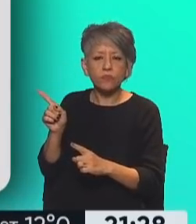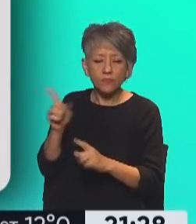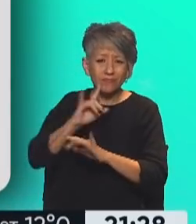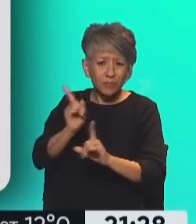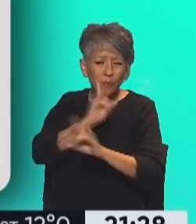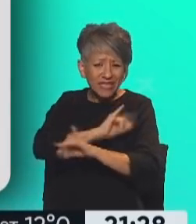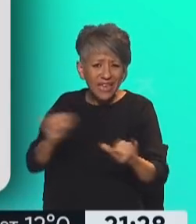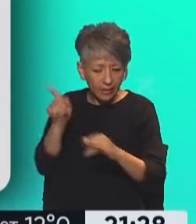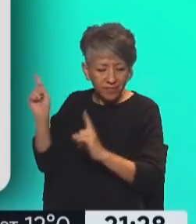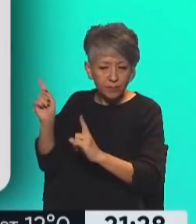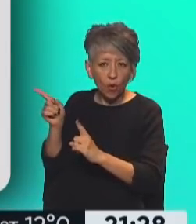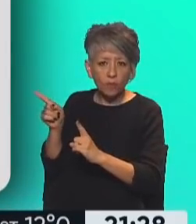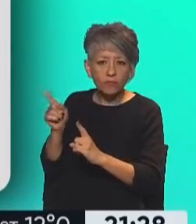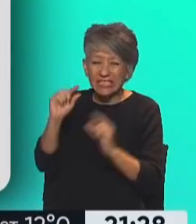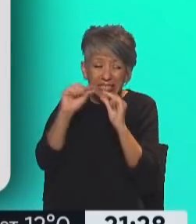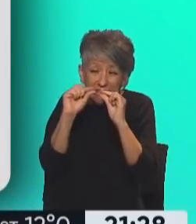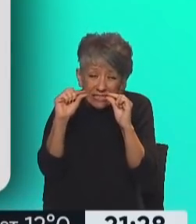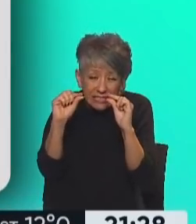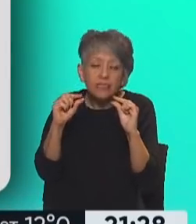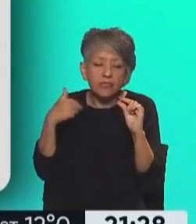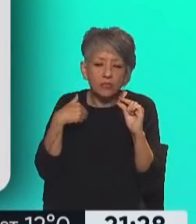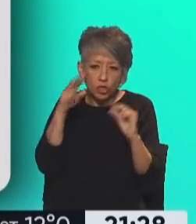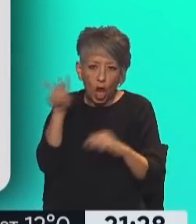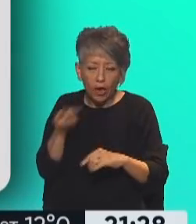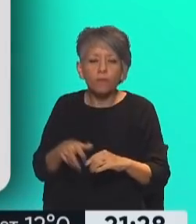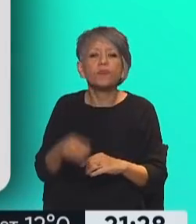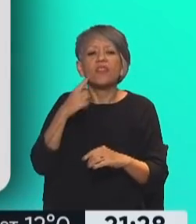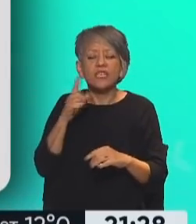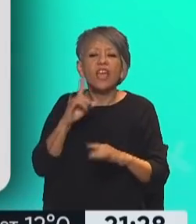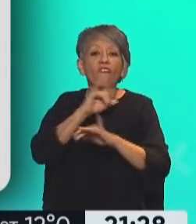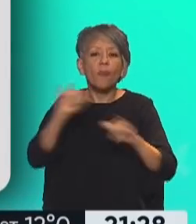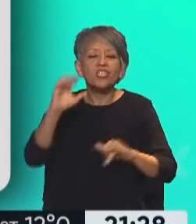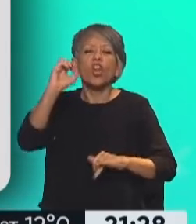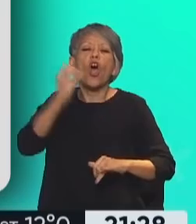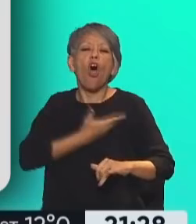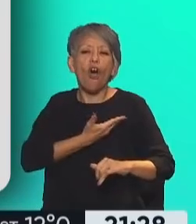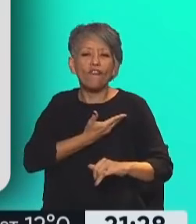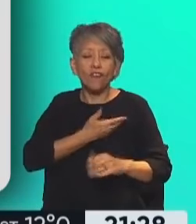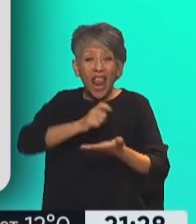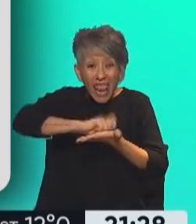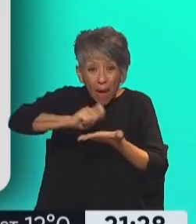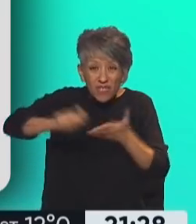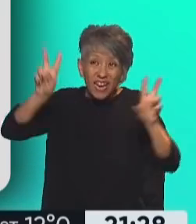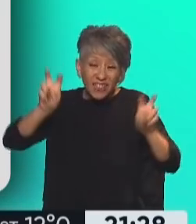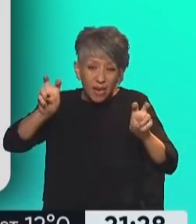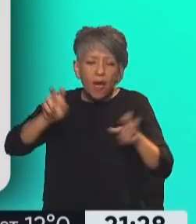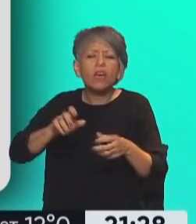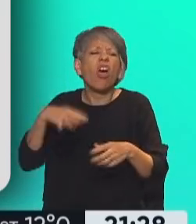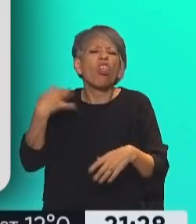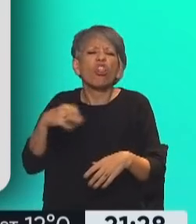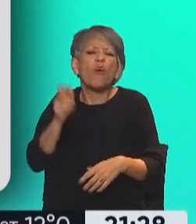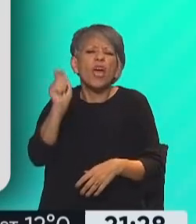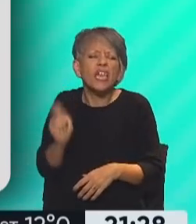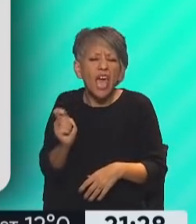se difunde. Ahí lo tenemos. Bueno, está en chiquito, pero les traduzco. Dice, información en off. La lapicera en realidad la tienen que usar los funcionarios